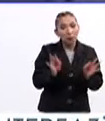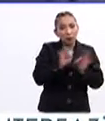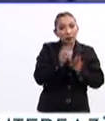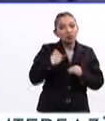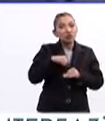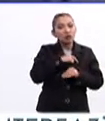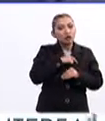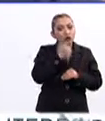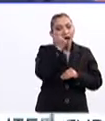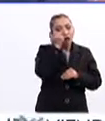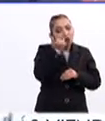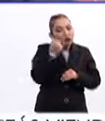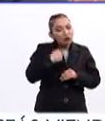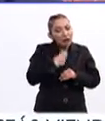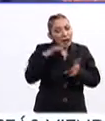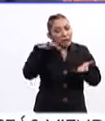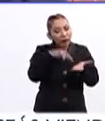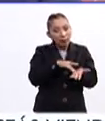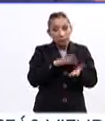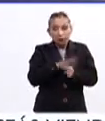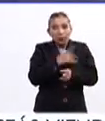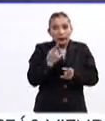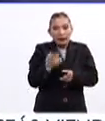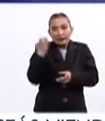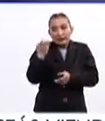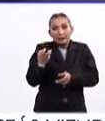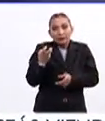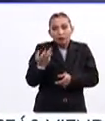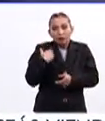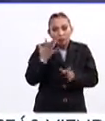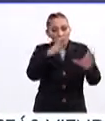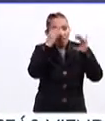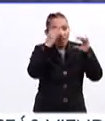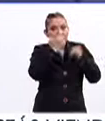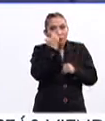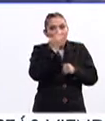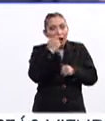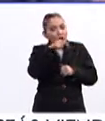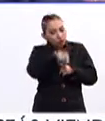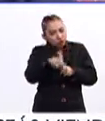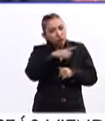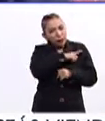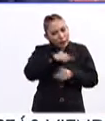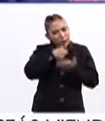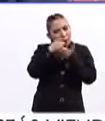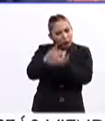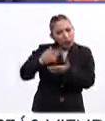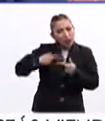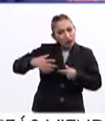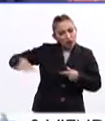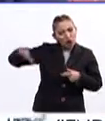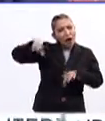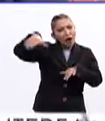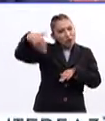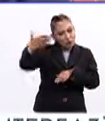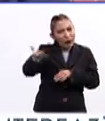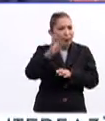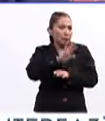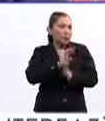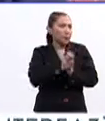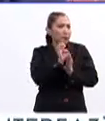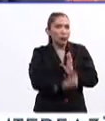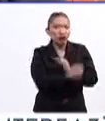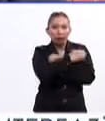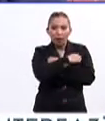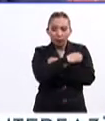que nosotros apoyemos, porque precisamente eso es lo que nos inculcan en la escuela, apoyar a nuestra sociedad, ya sea en el área